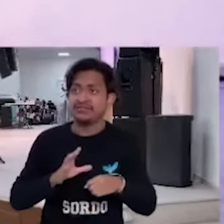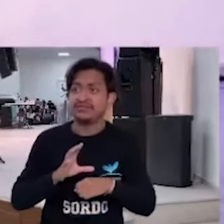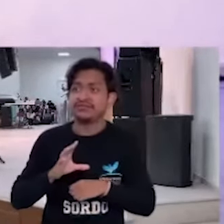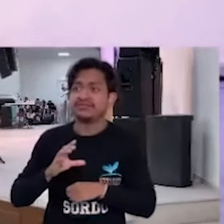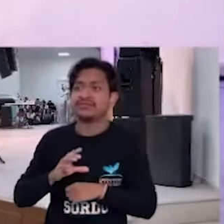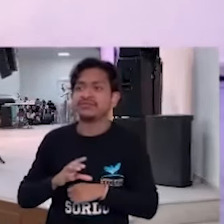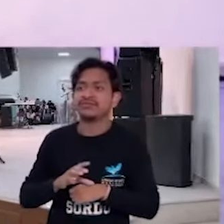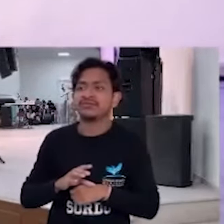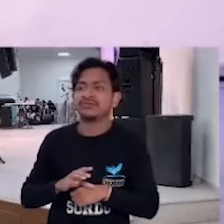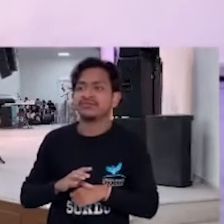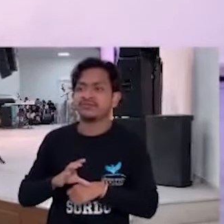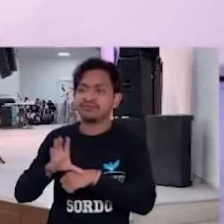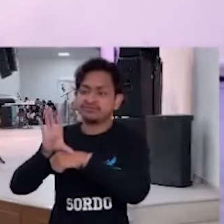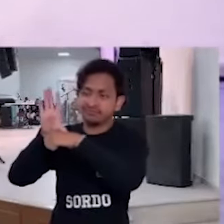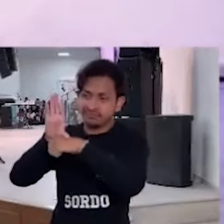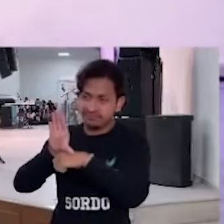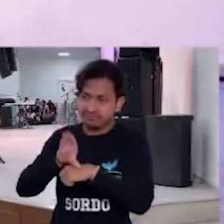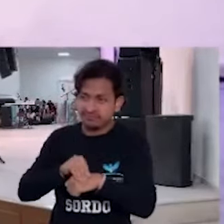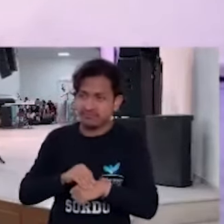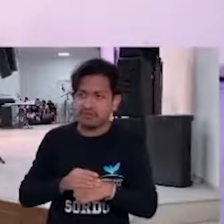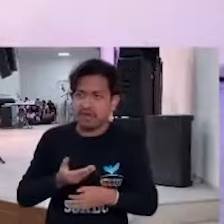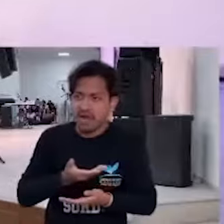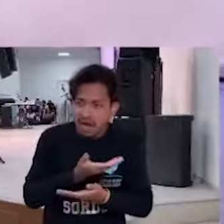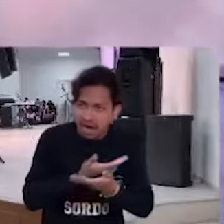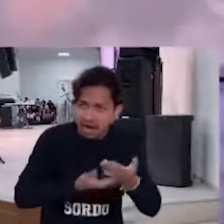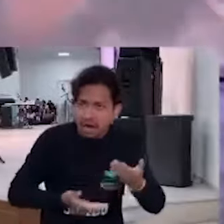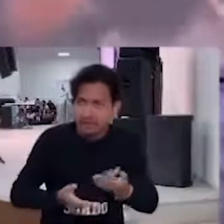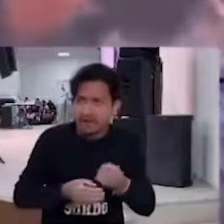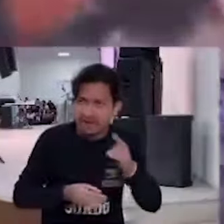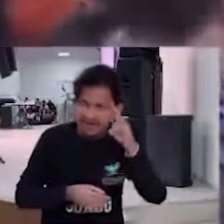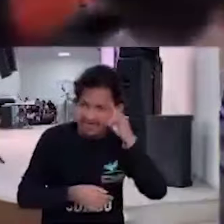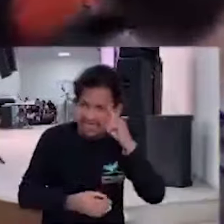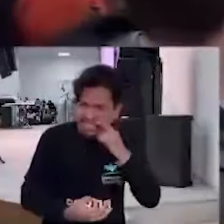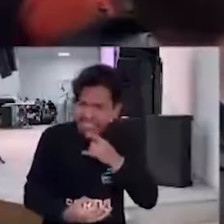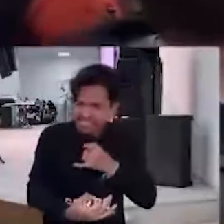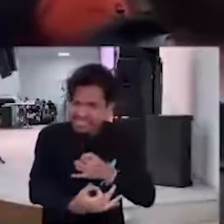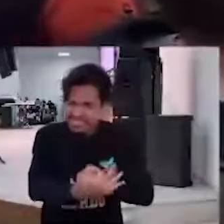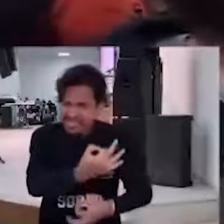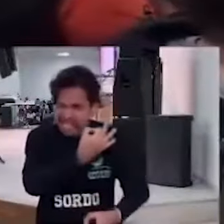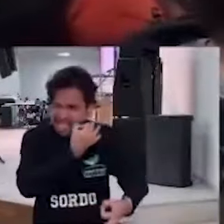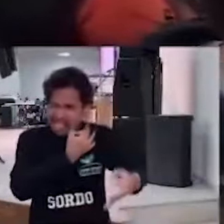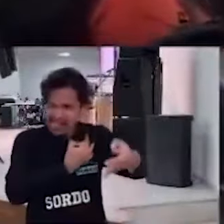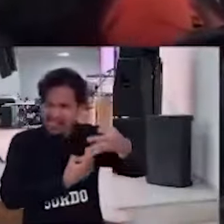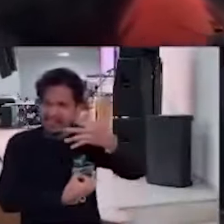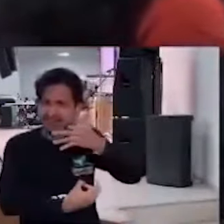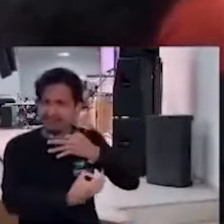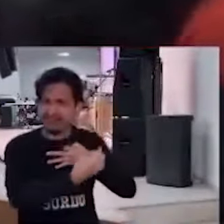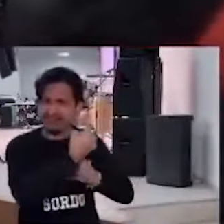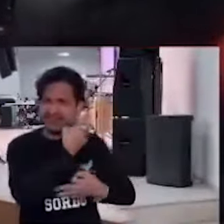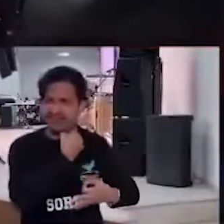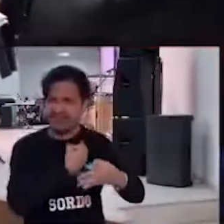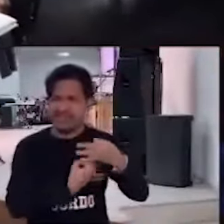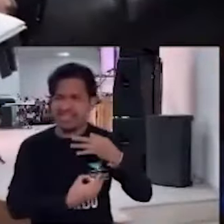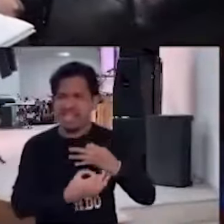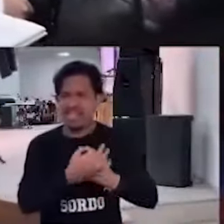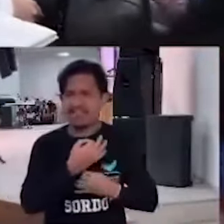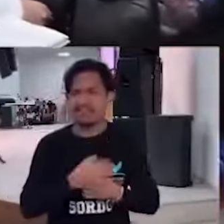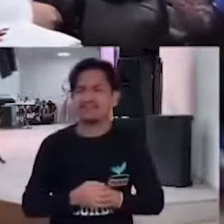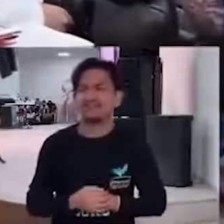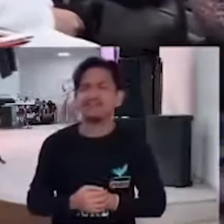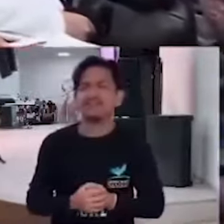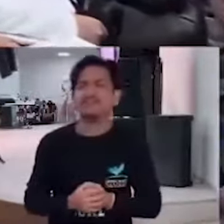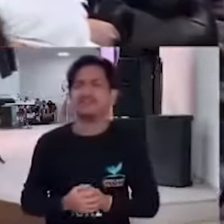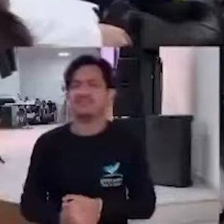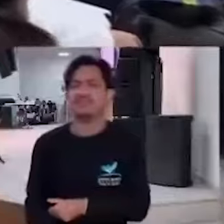Le abre un espacio de su tiempo que no le pertenecía a la serpiente, le pertenecía su tiempo a Adán como esposa